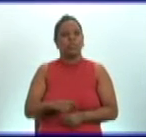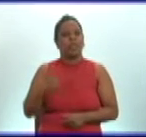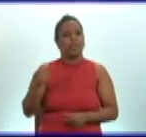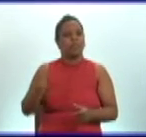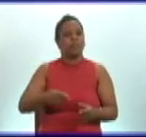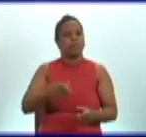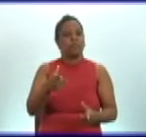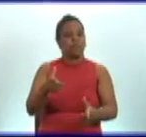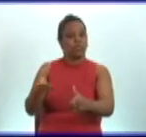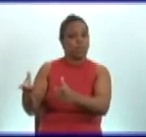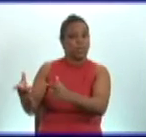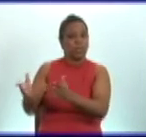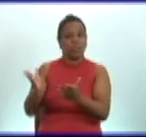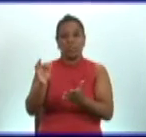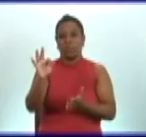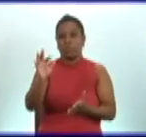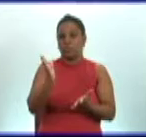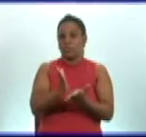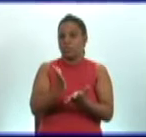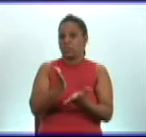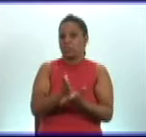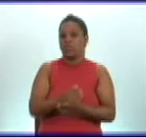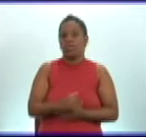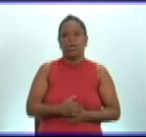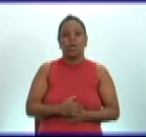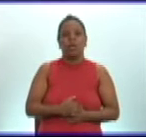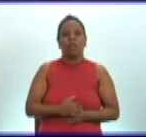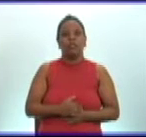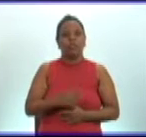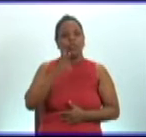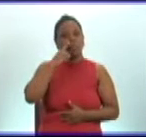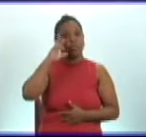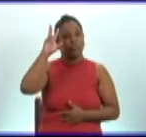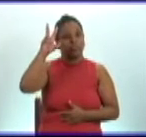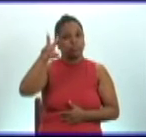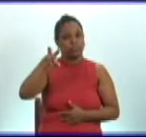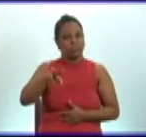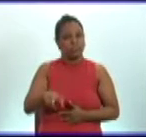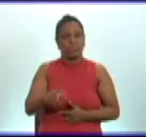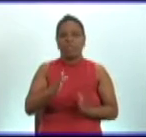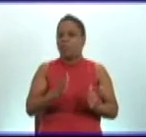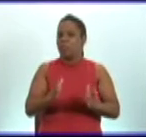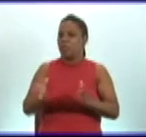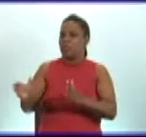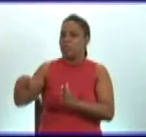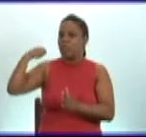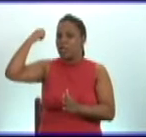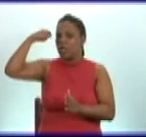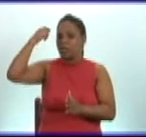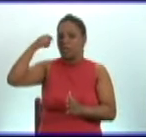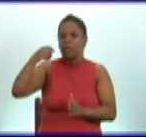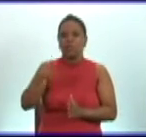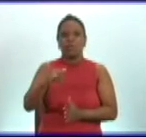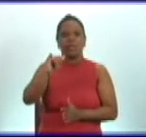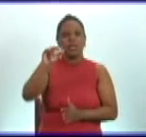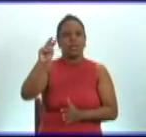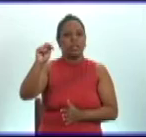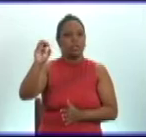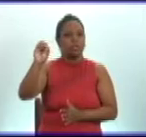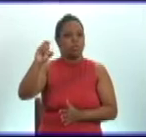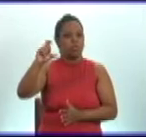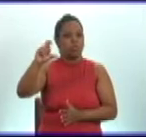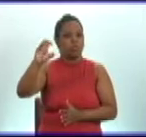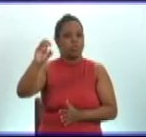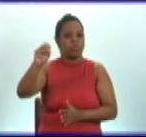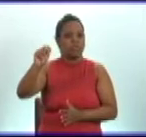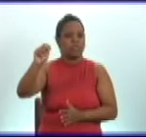medicina, muchachos, lo vamos a hacer mediante la observación de varios fragmentos de la película Inocencia. Yo quiero que sea la película